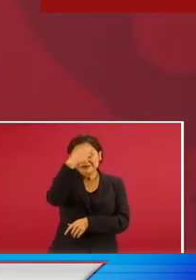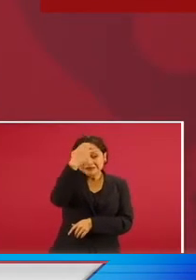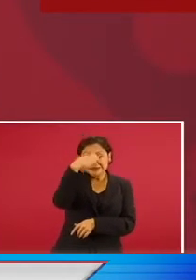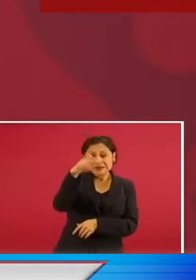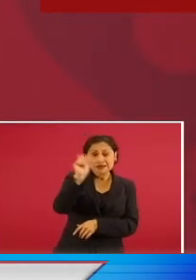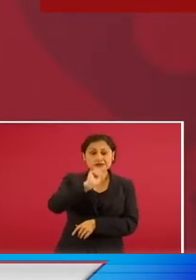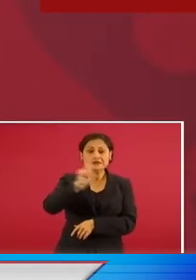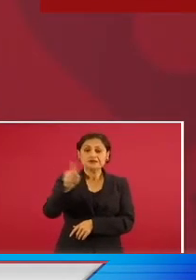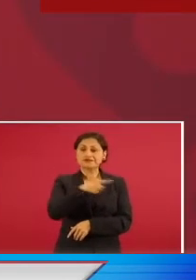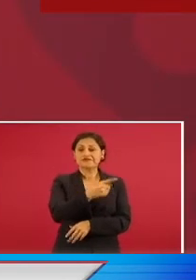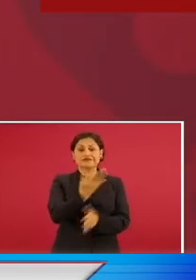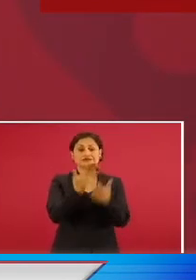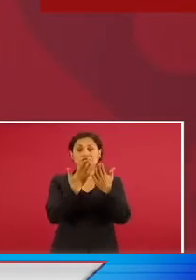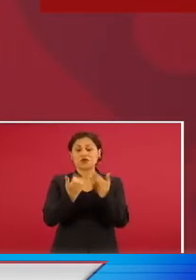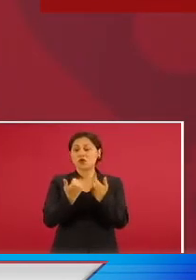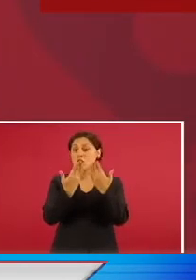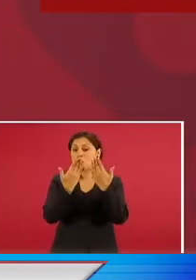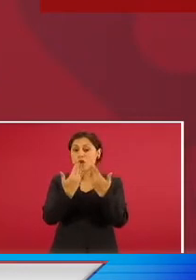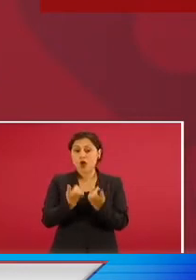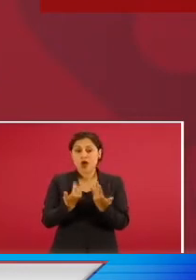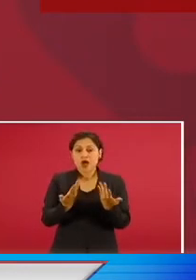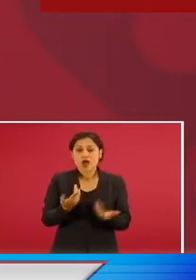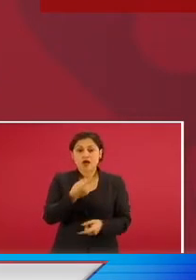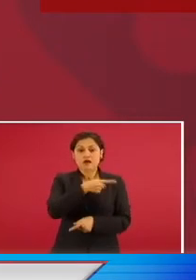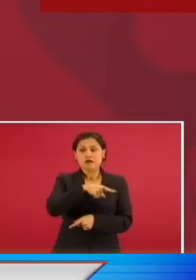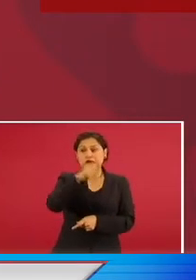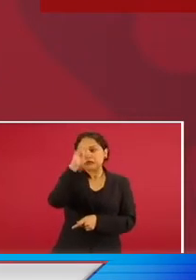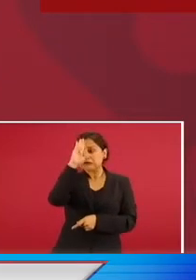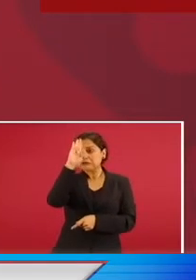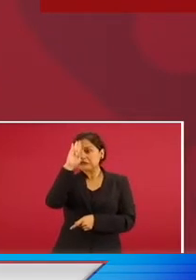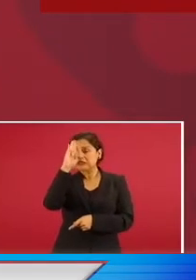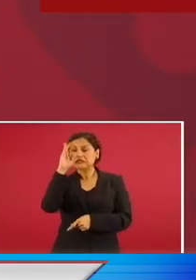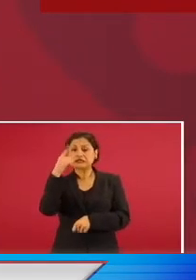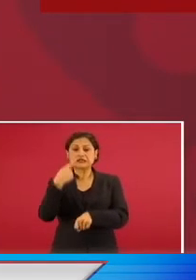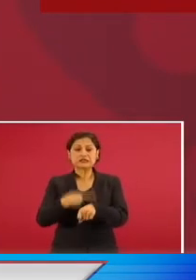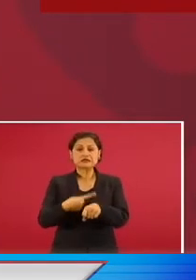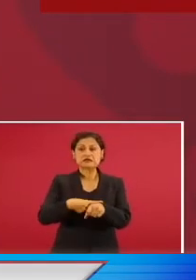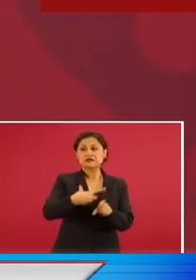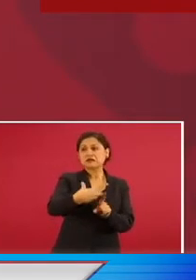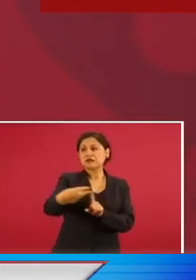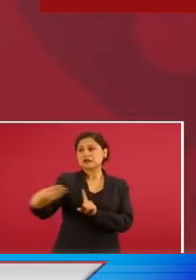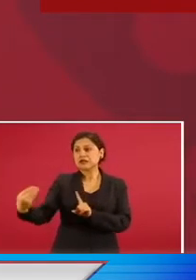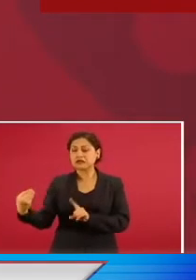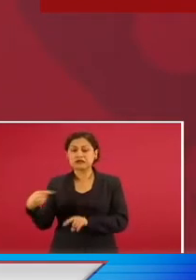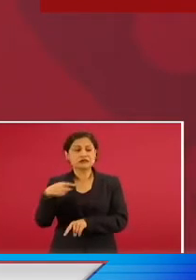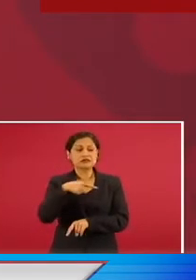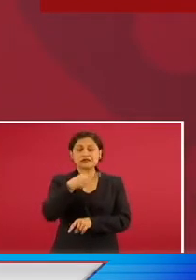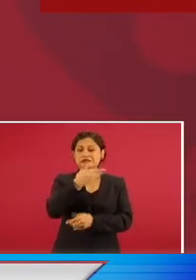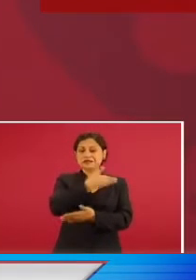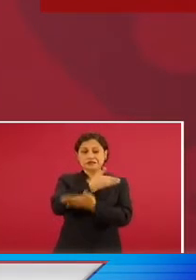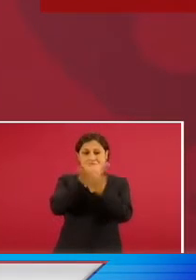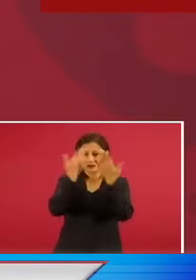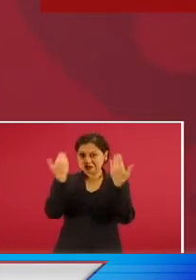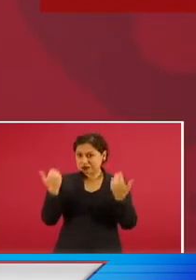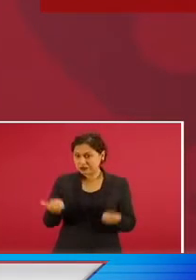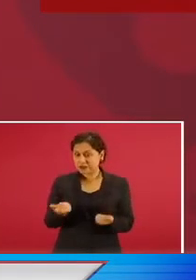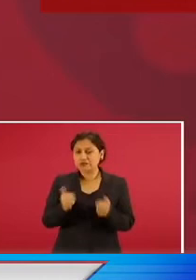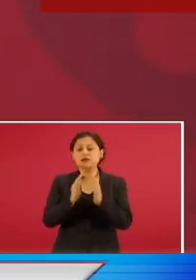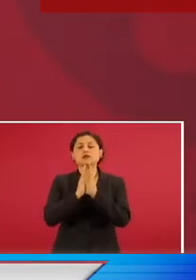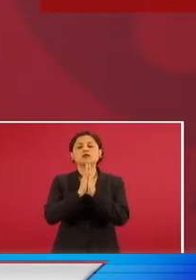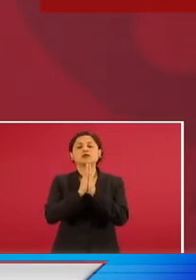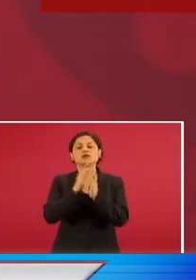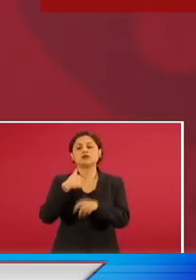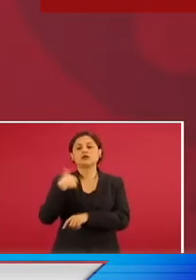esta manera los procesos de licitación. Este acuerdo fue firmado el día de ayer con la finalidad de que la Secretaría de Salud adquiera con urgencia los